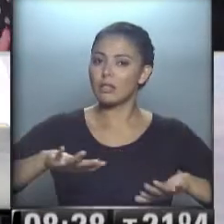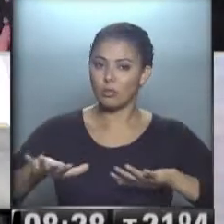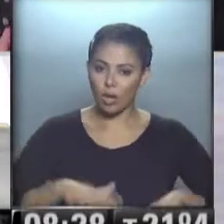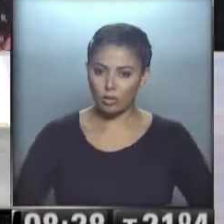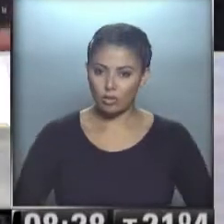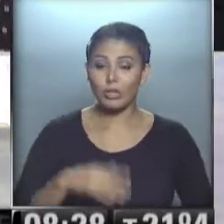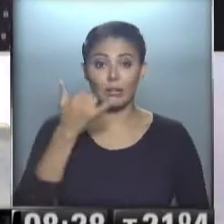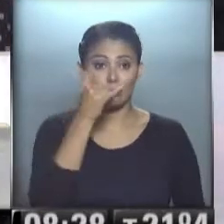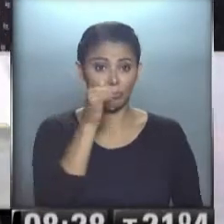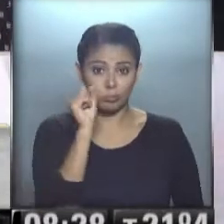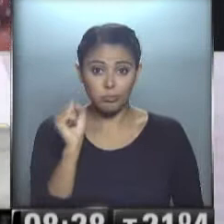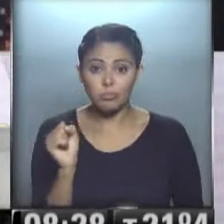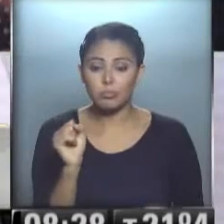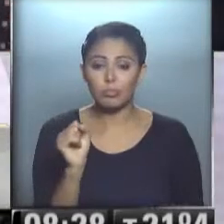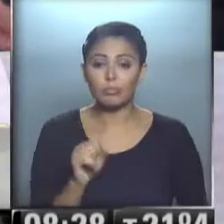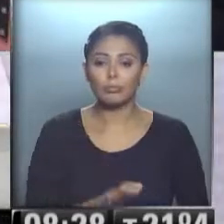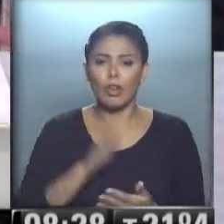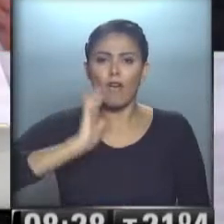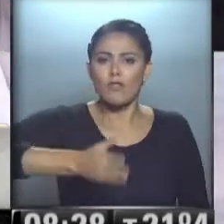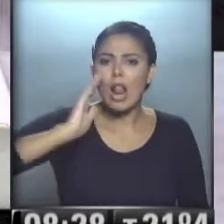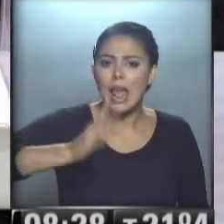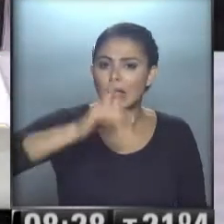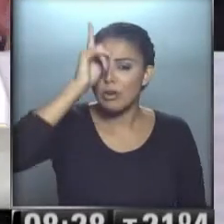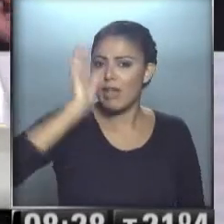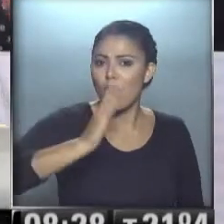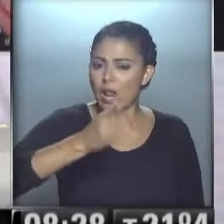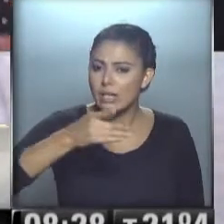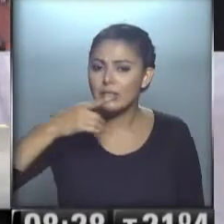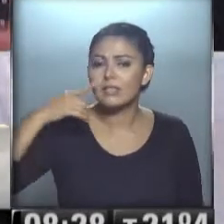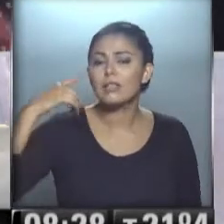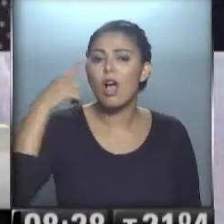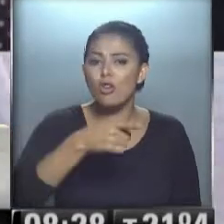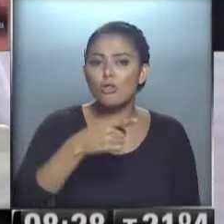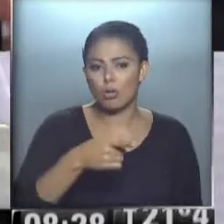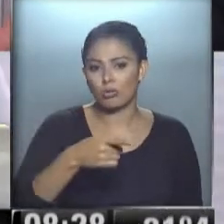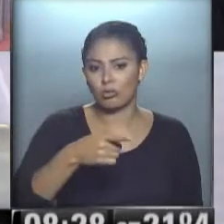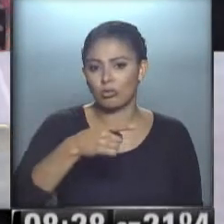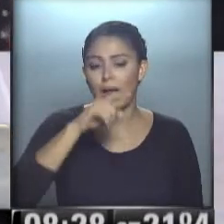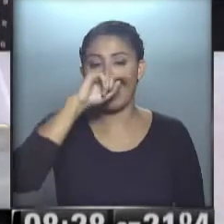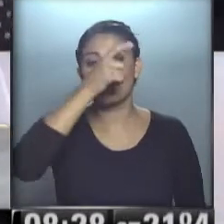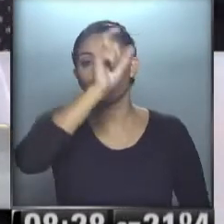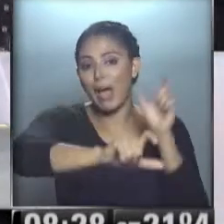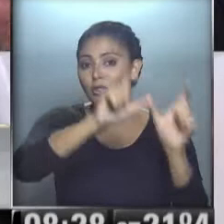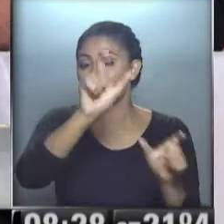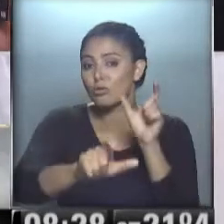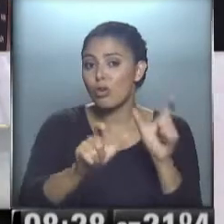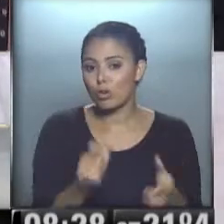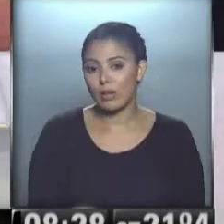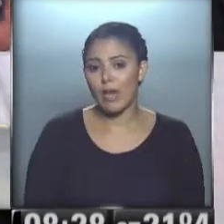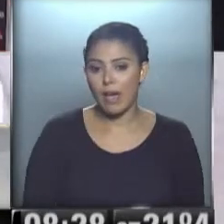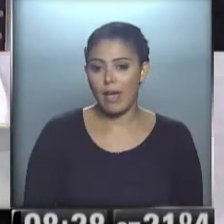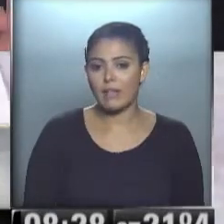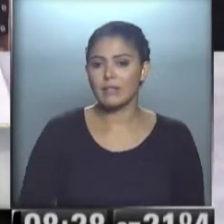filmados de violencia contra de policías contra personas esté prácticamente